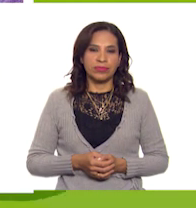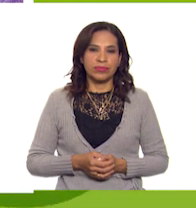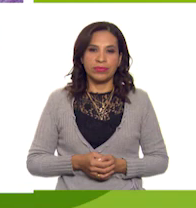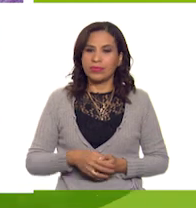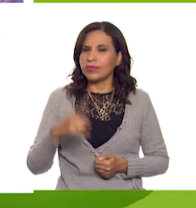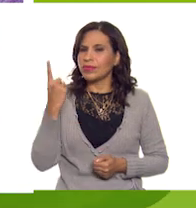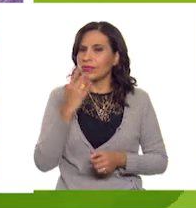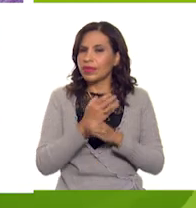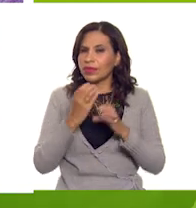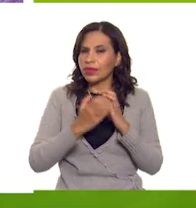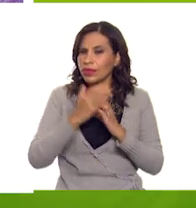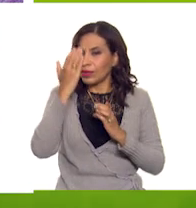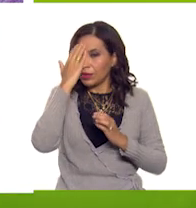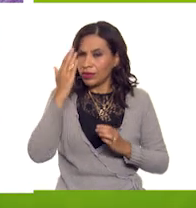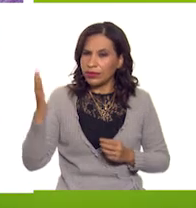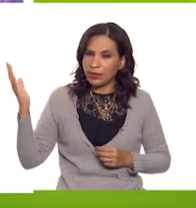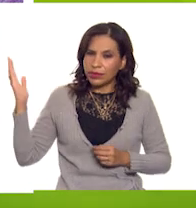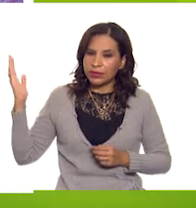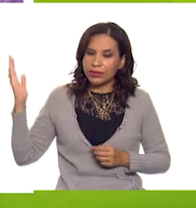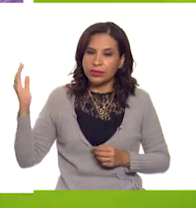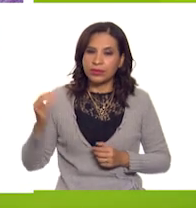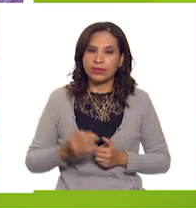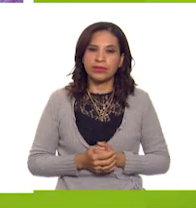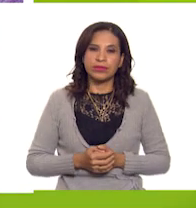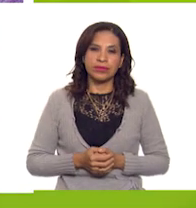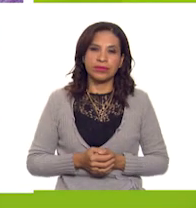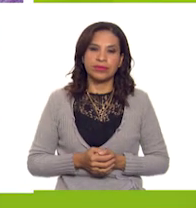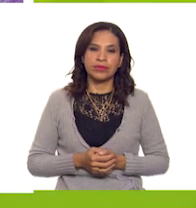¿Qué objetos conoces?